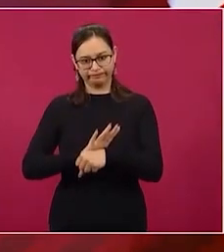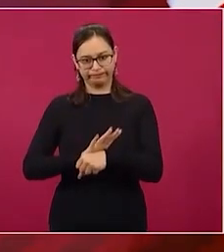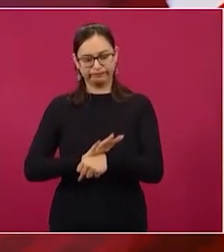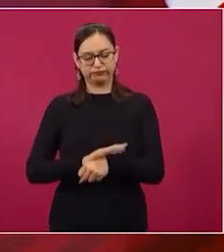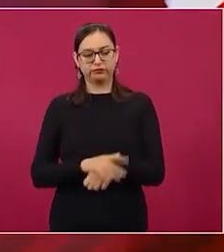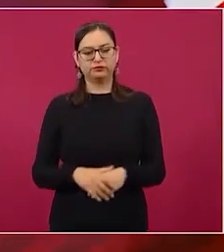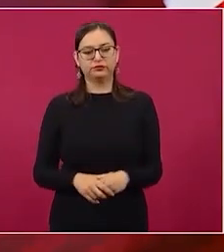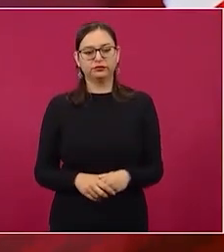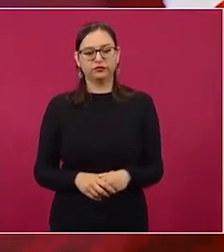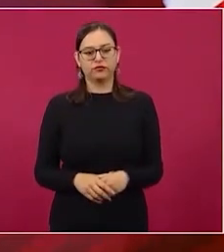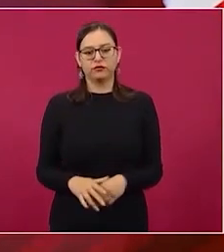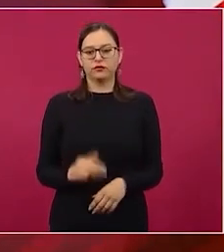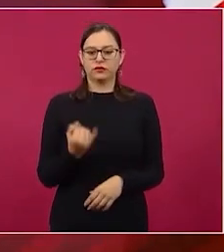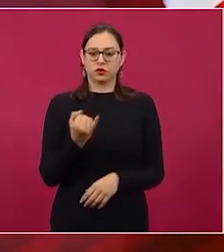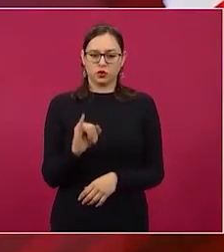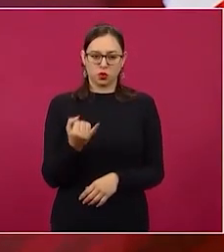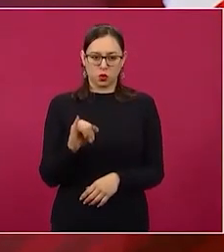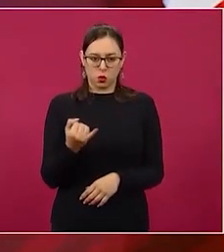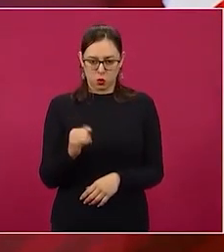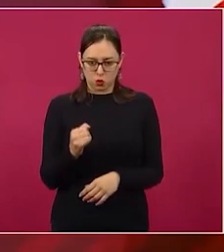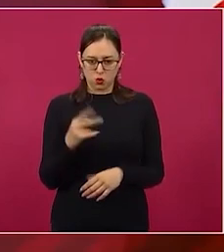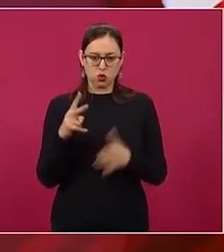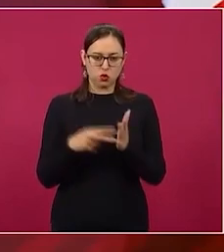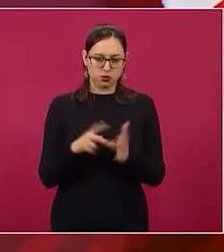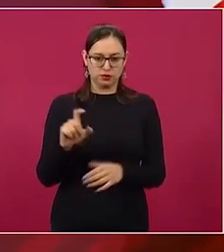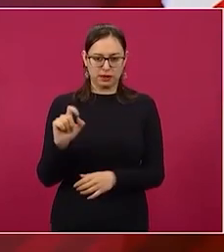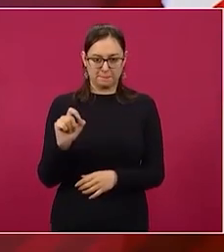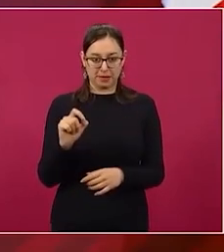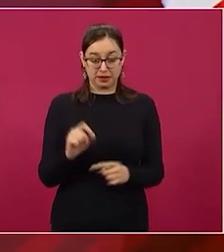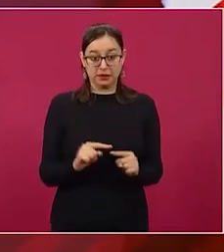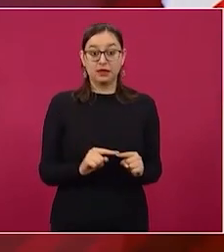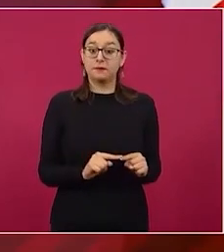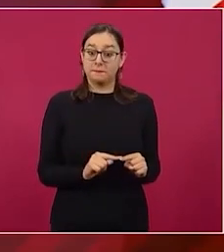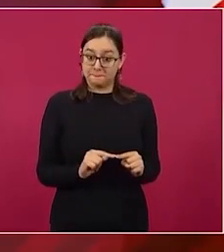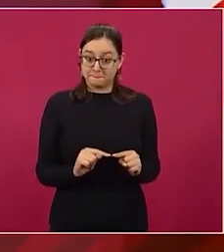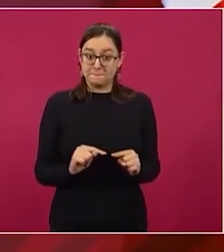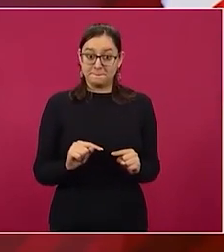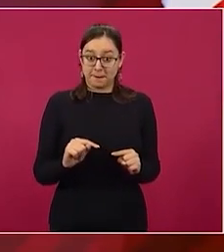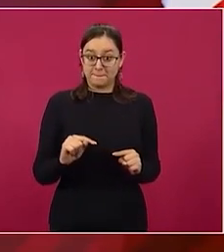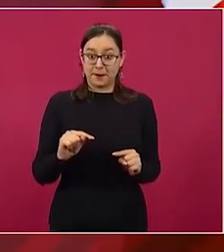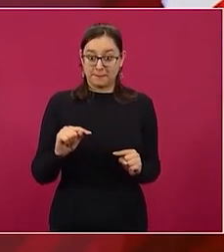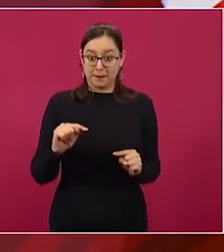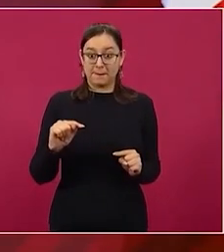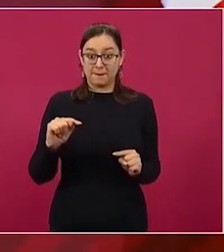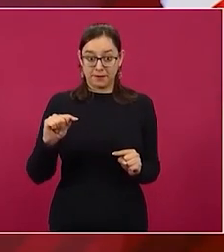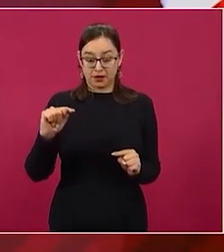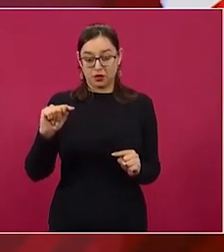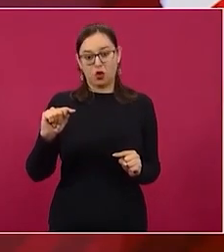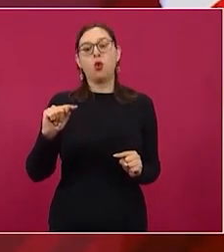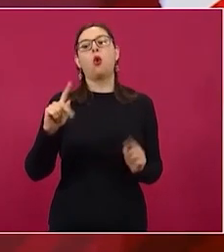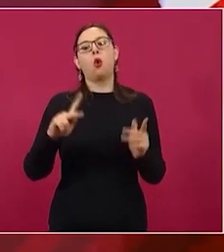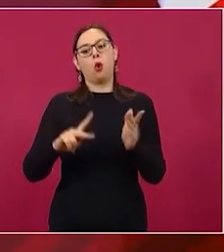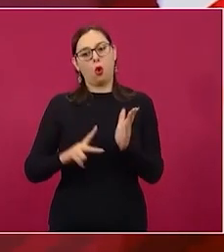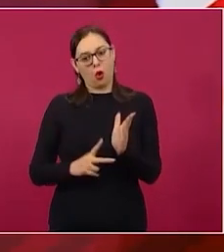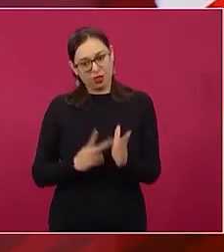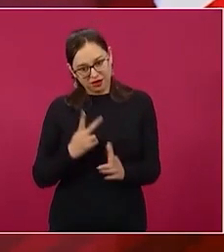Estamos aquí en junio, julio del 20. Y empezó a subir. Aquí también va.